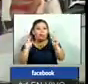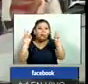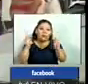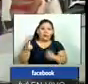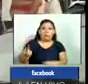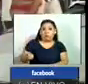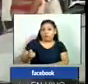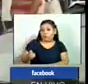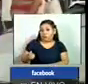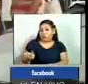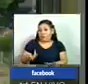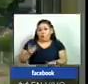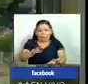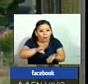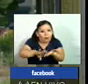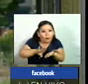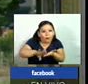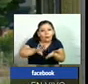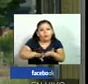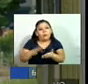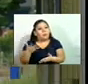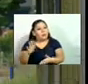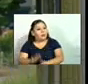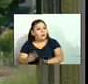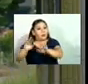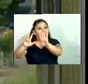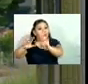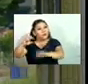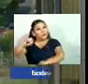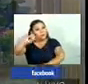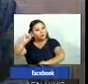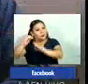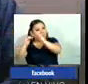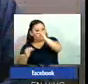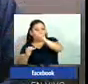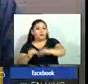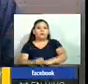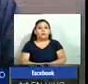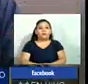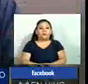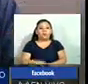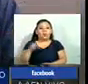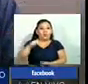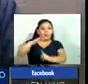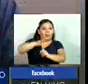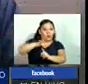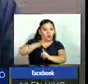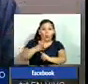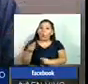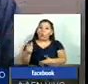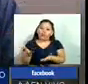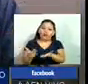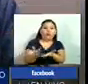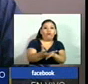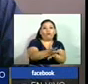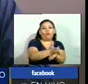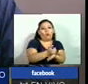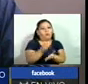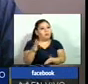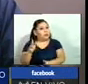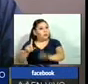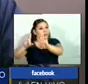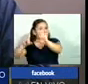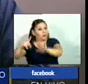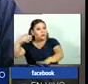municipio sus ingresos se han reducido hasta en un 80% en Ilopango se recaudaban de fondo común alrededor de